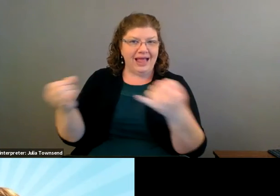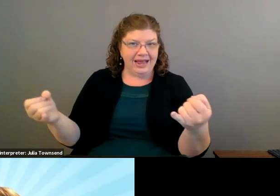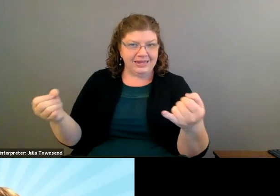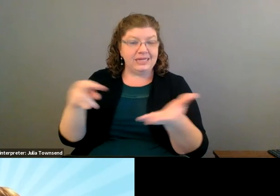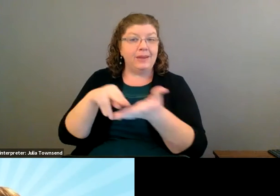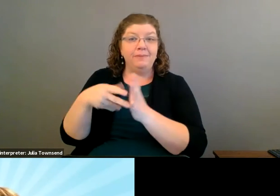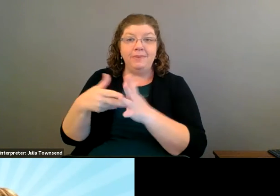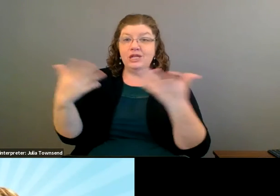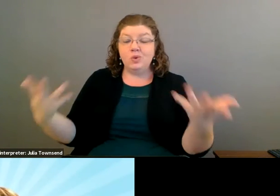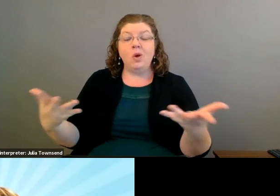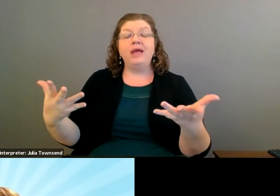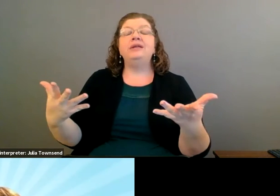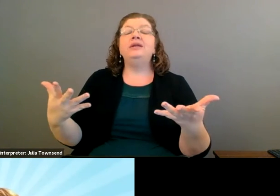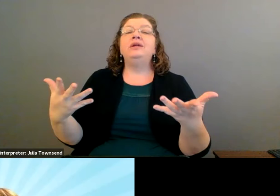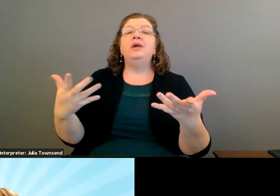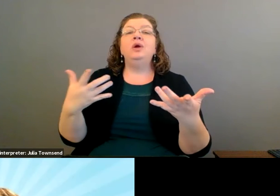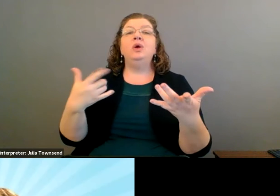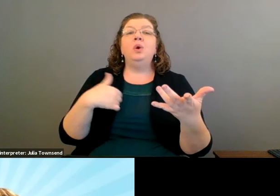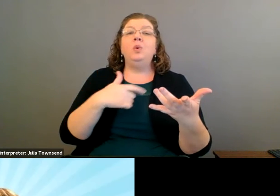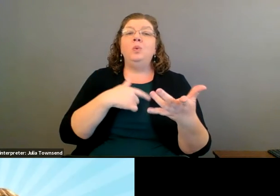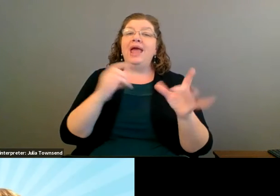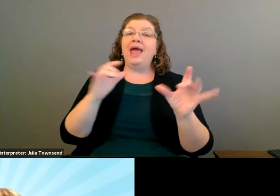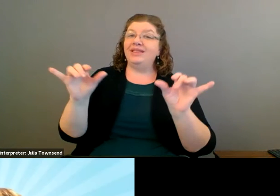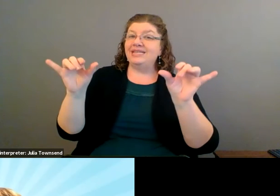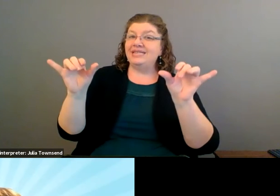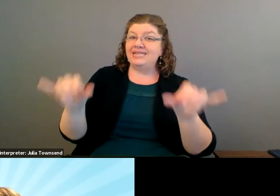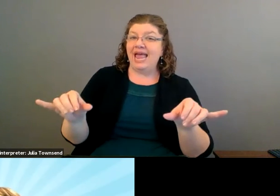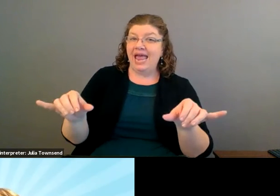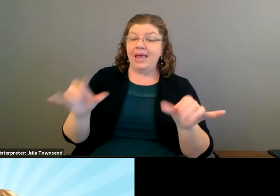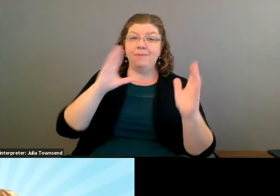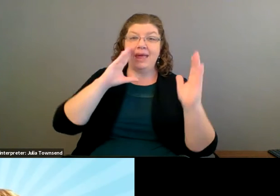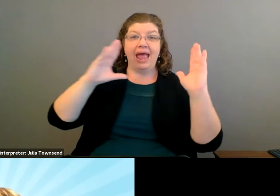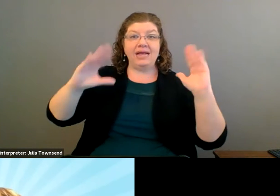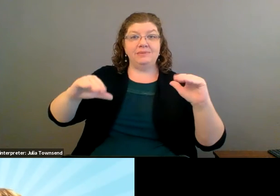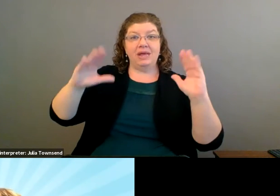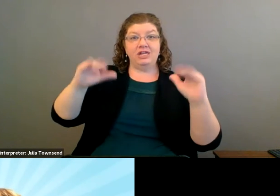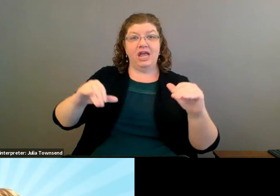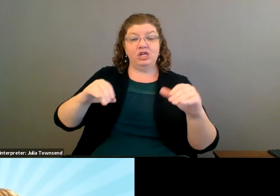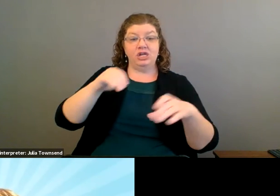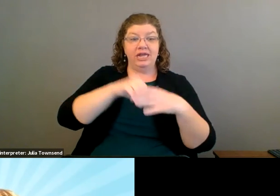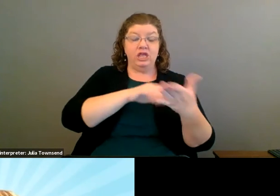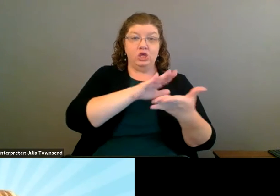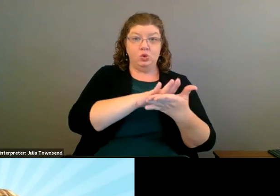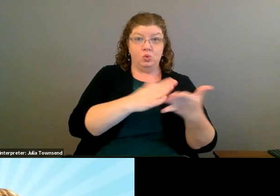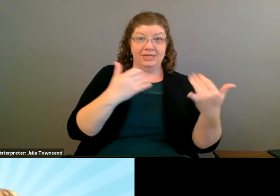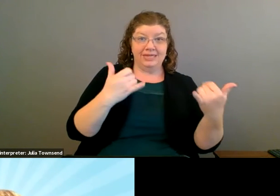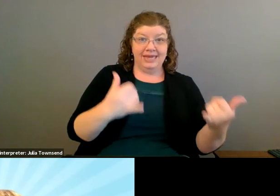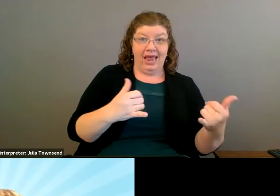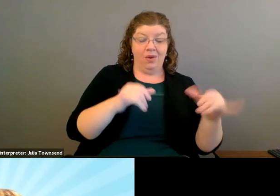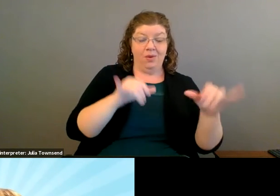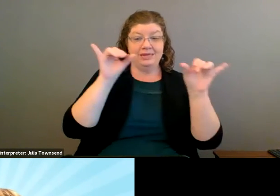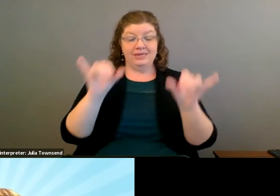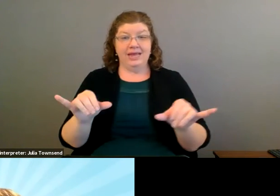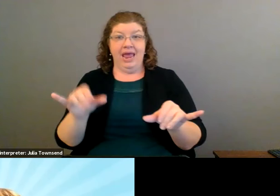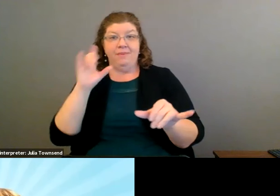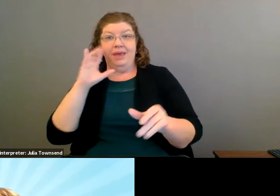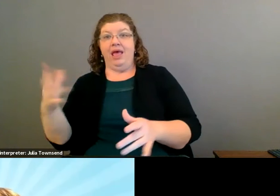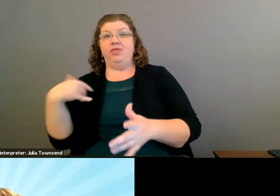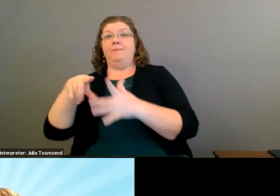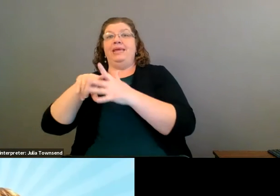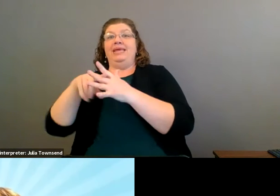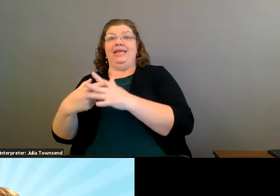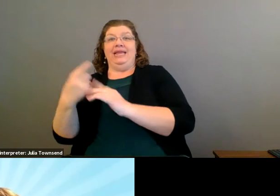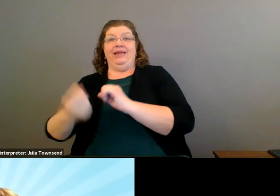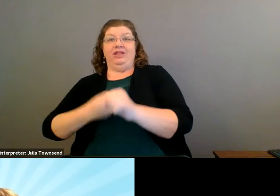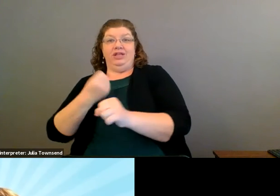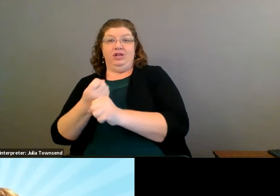que las reglas son que tenemos las mismas expectativas en las escuelas que las que eran al principio del año